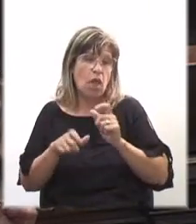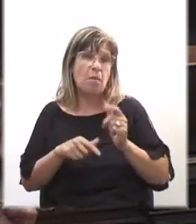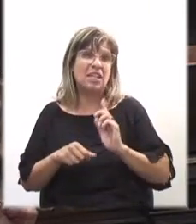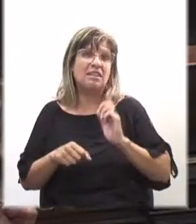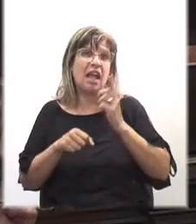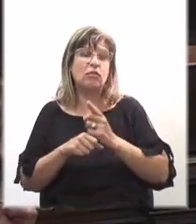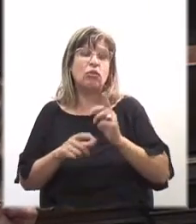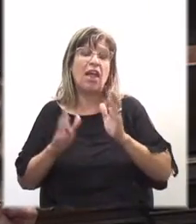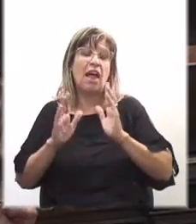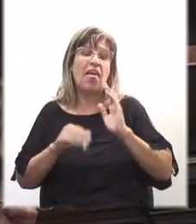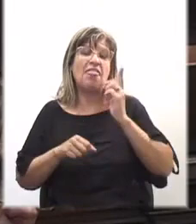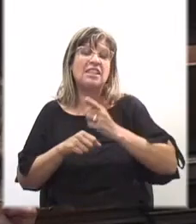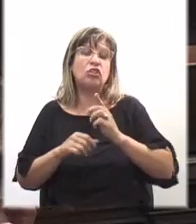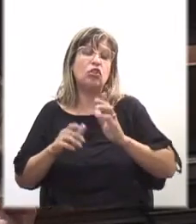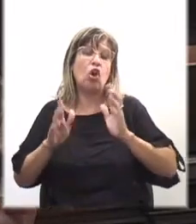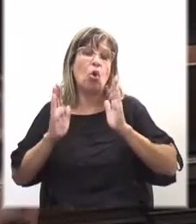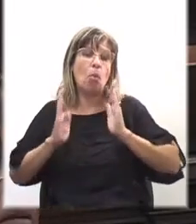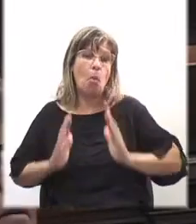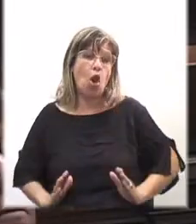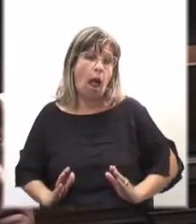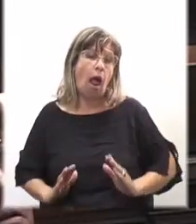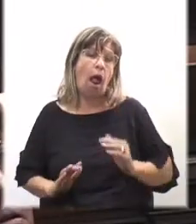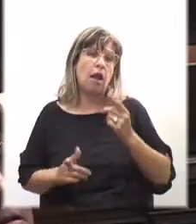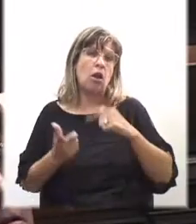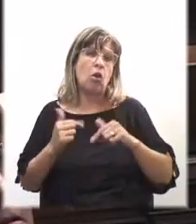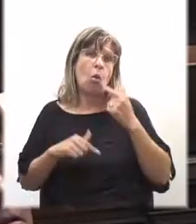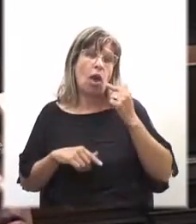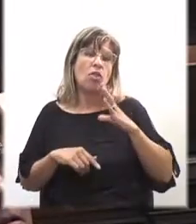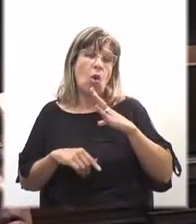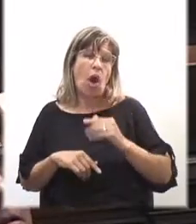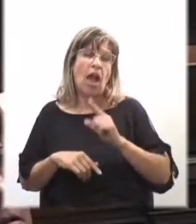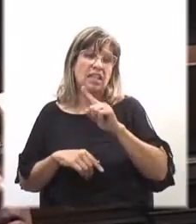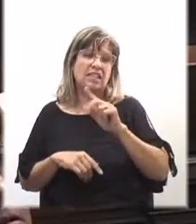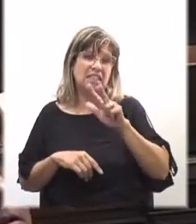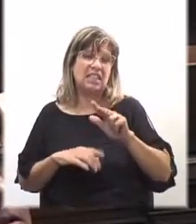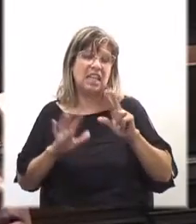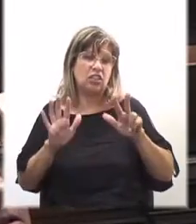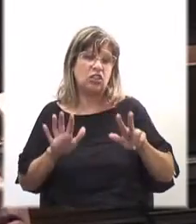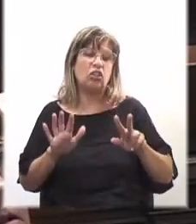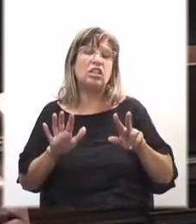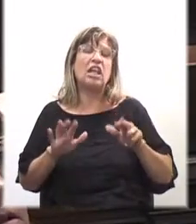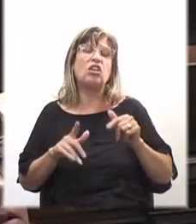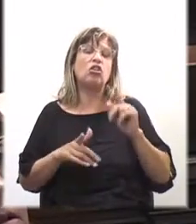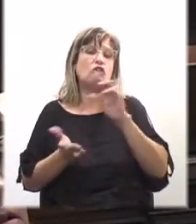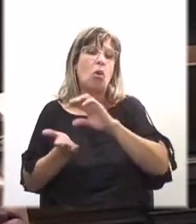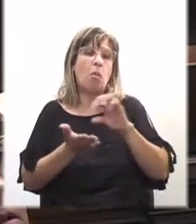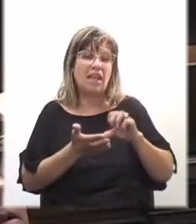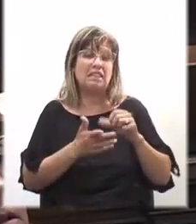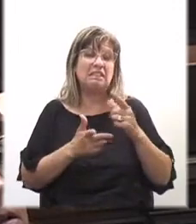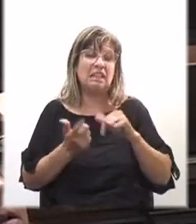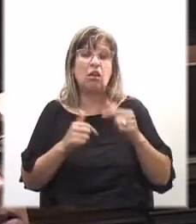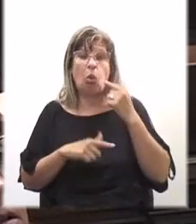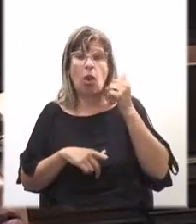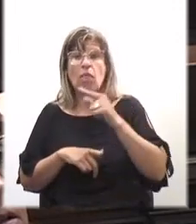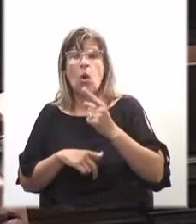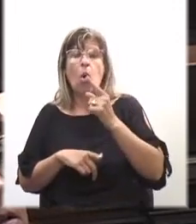decisión moral cuando hay 138 países, 41 que no saben aún qué hacer,